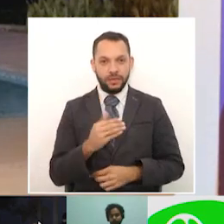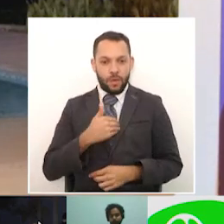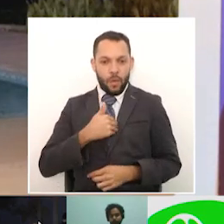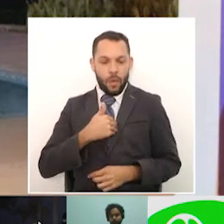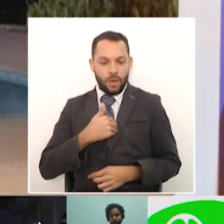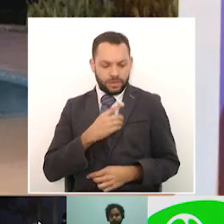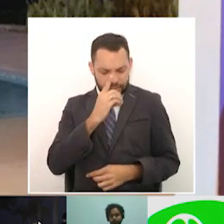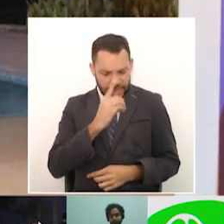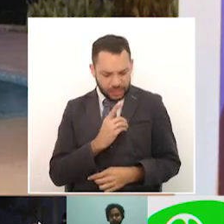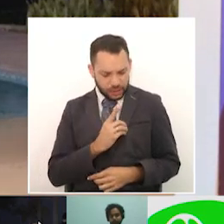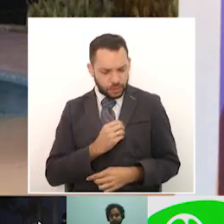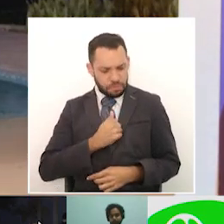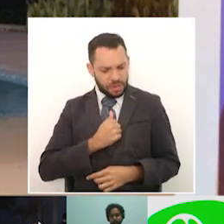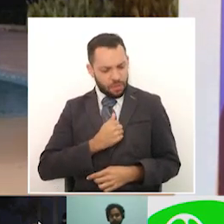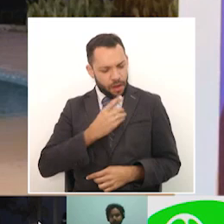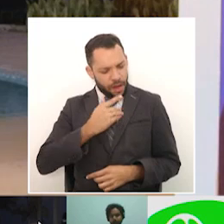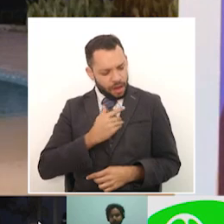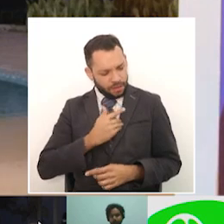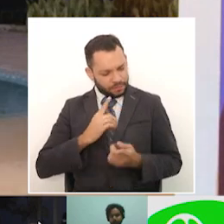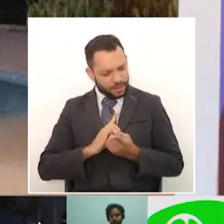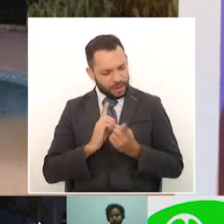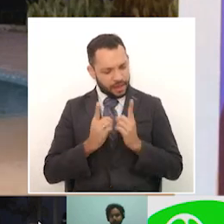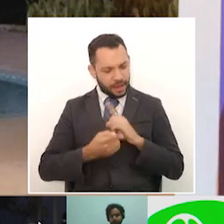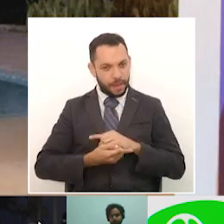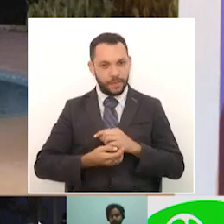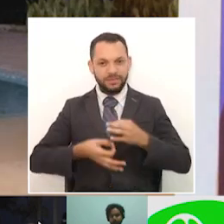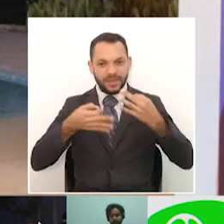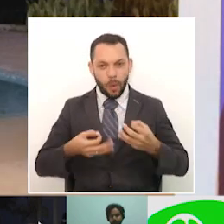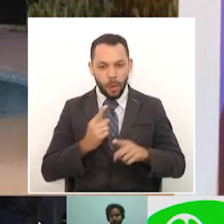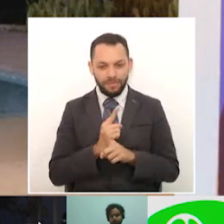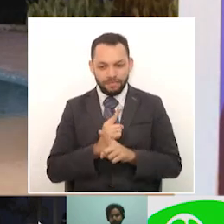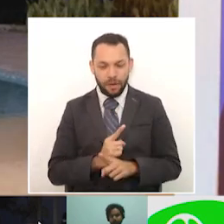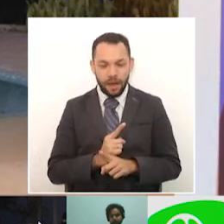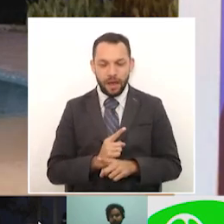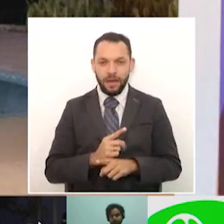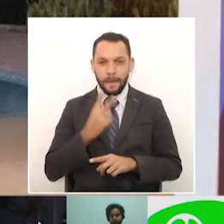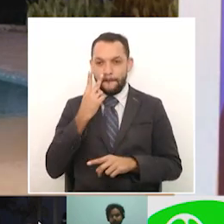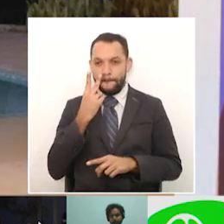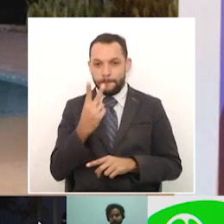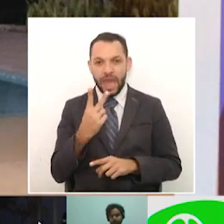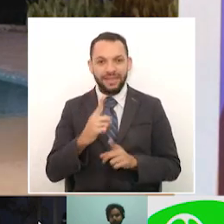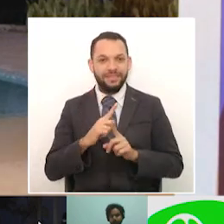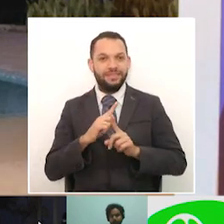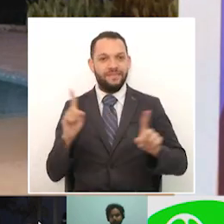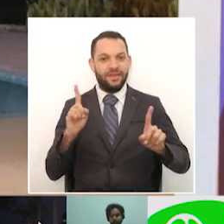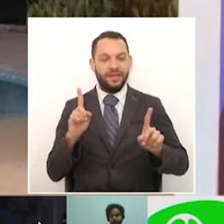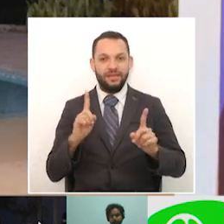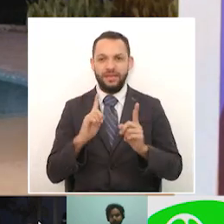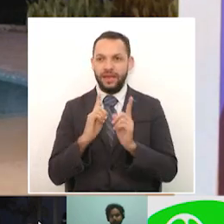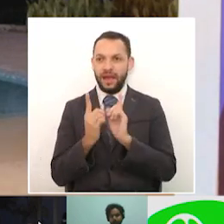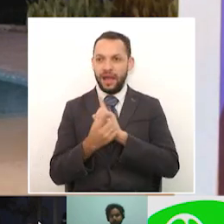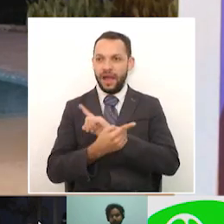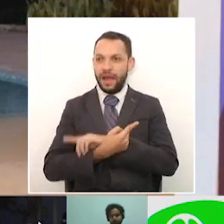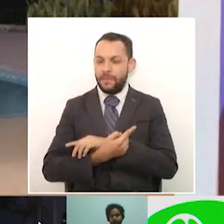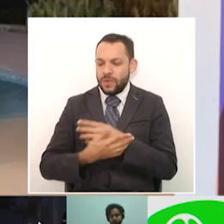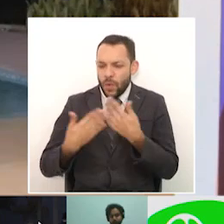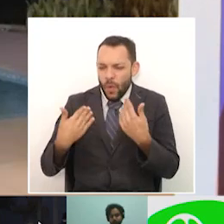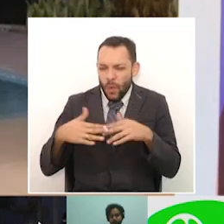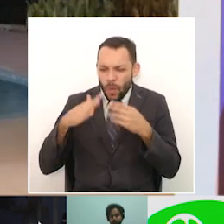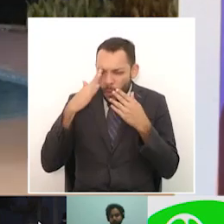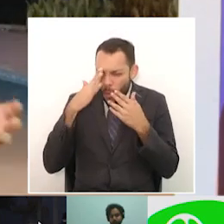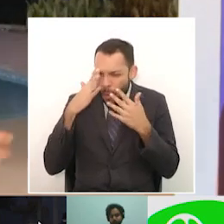corazón, realmente es allí cuando empezamos a ver poco a poco esos cambios. Es algo fantástico